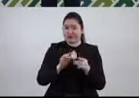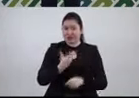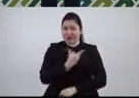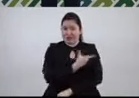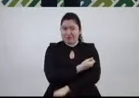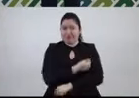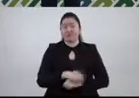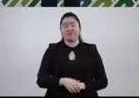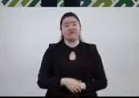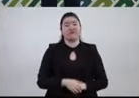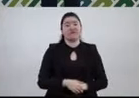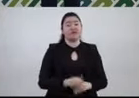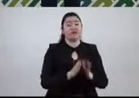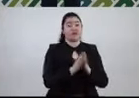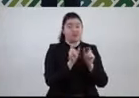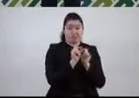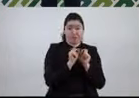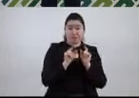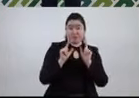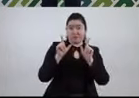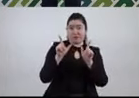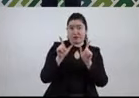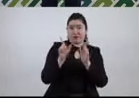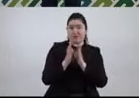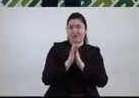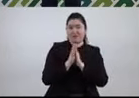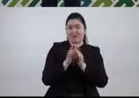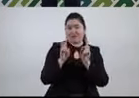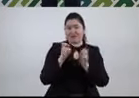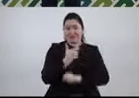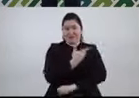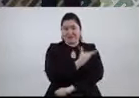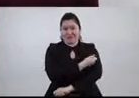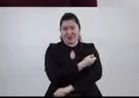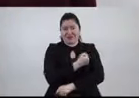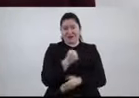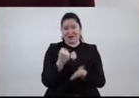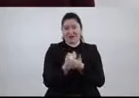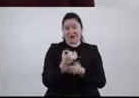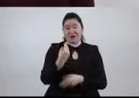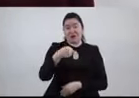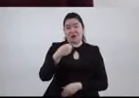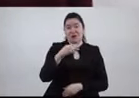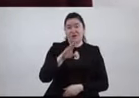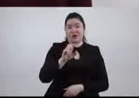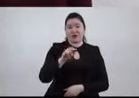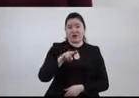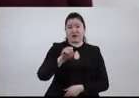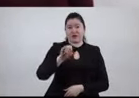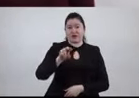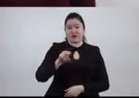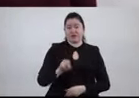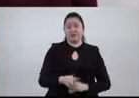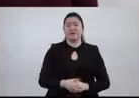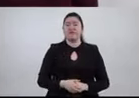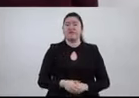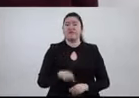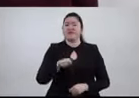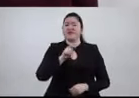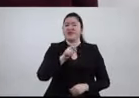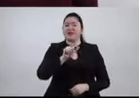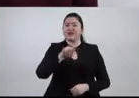lámina referente a la vacuna, por favor. La vacuna CanSino es una